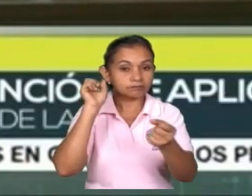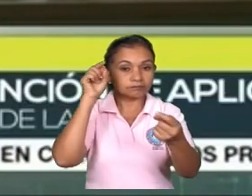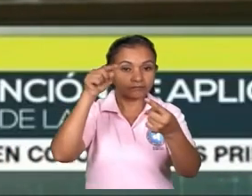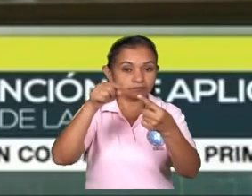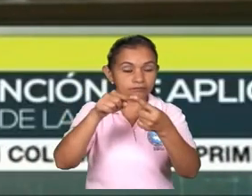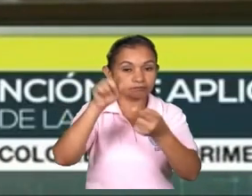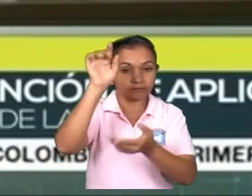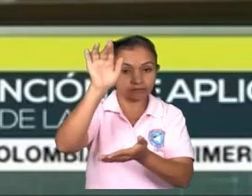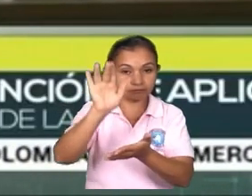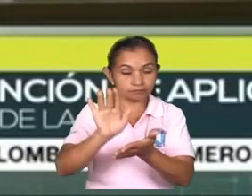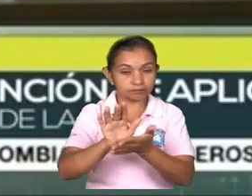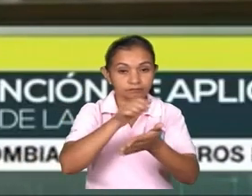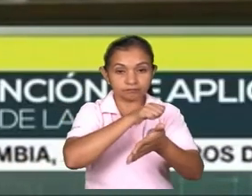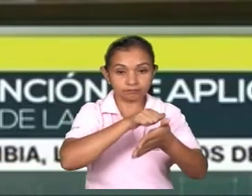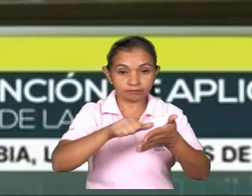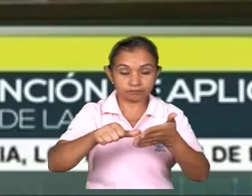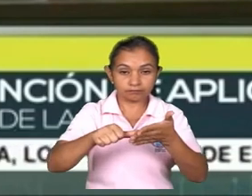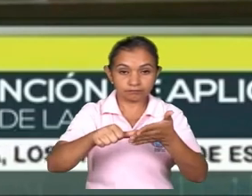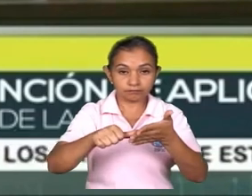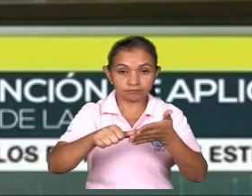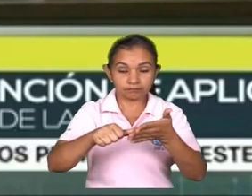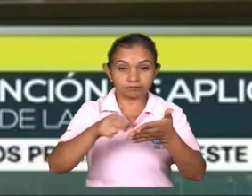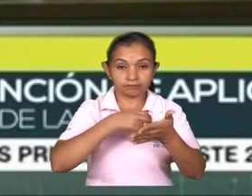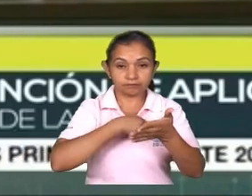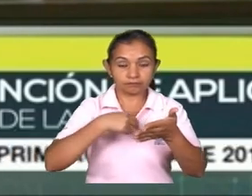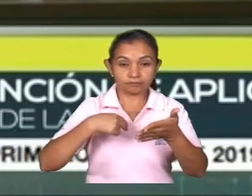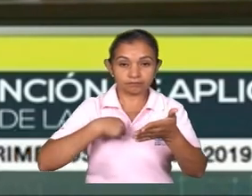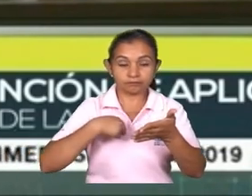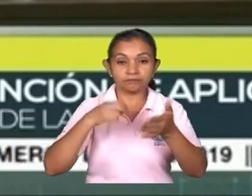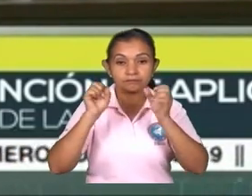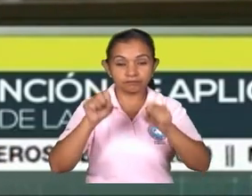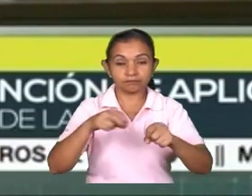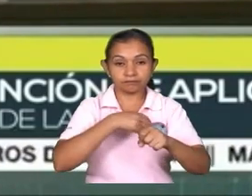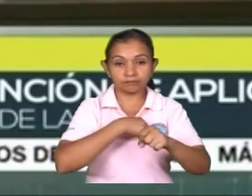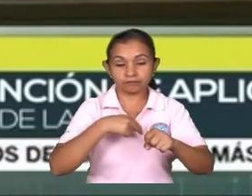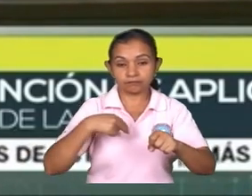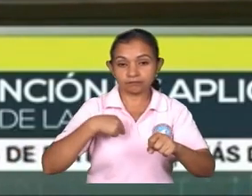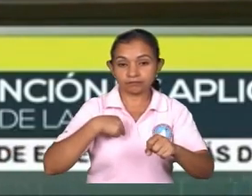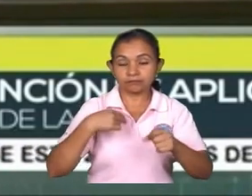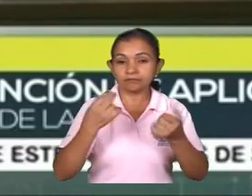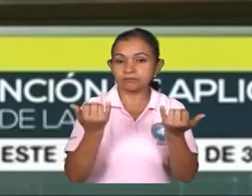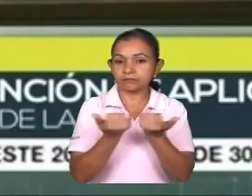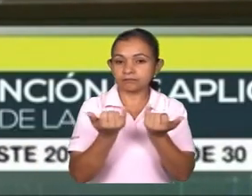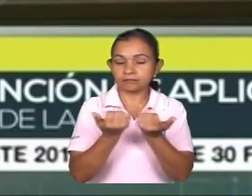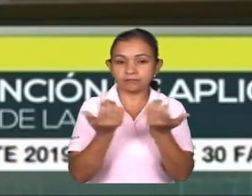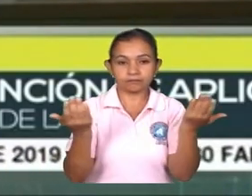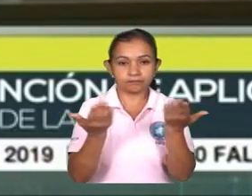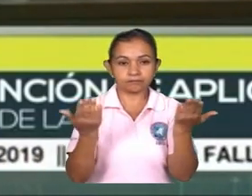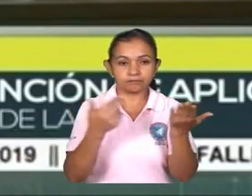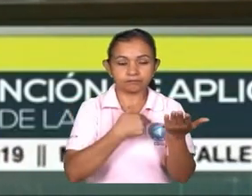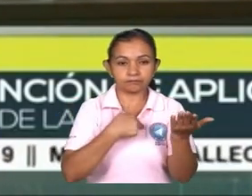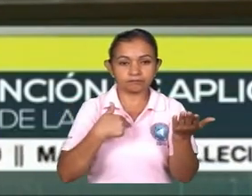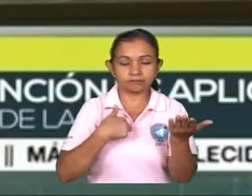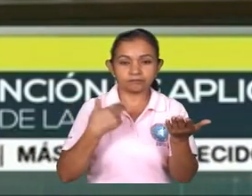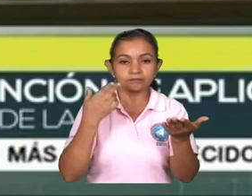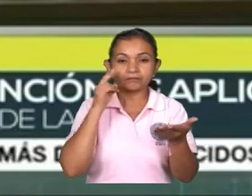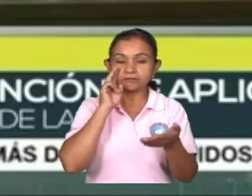y el espíritu de la Carta Democrática en el momento que fue redactada, precisamente tenía como